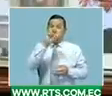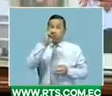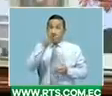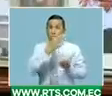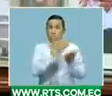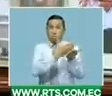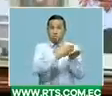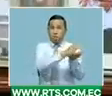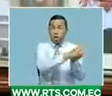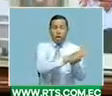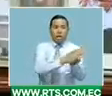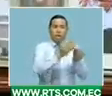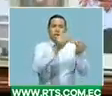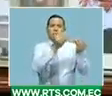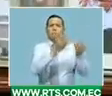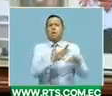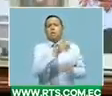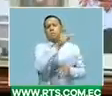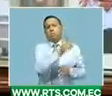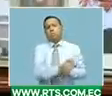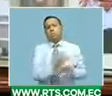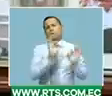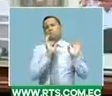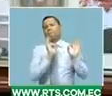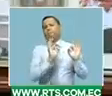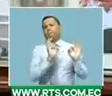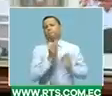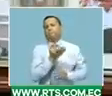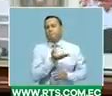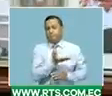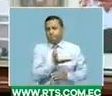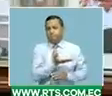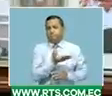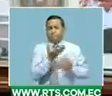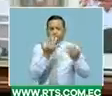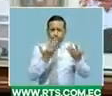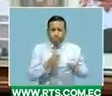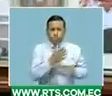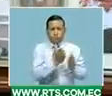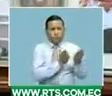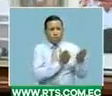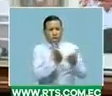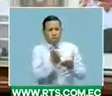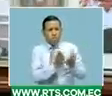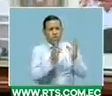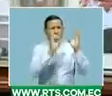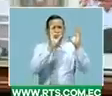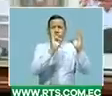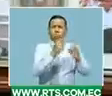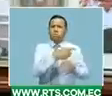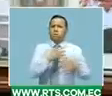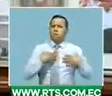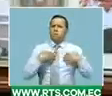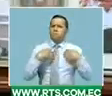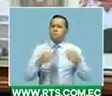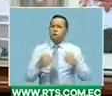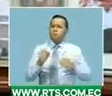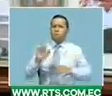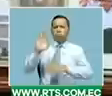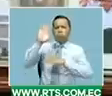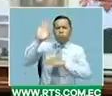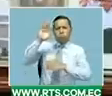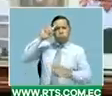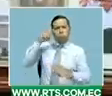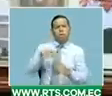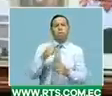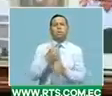pierde a una valiosa funcionaria. El país pierde el servicio de una ciudadana valiente y comprometida. Ustedes lo